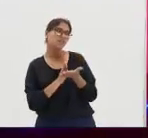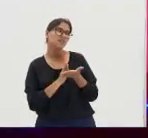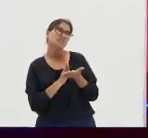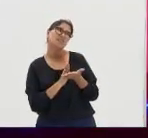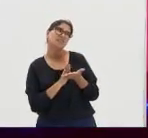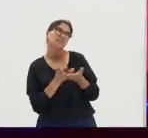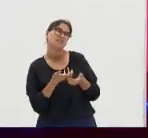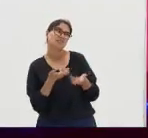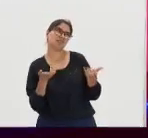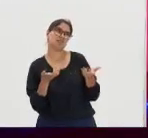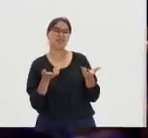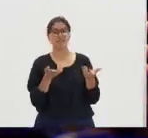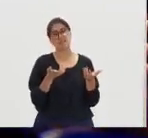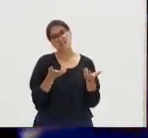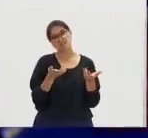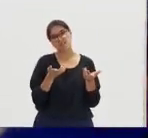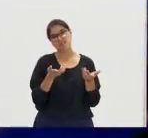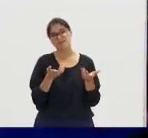Ya se fundió, hermano.